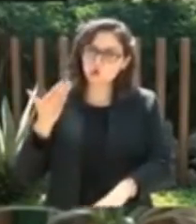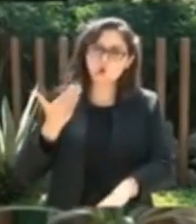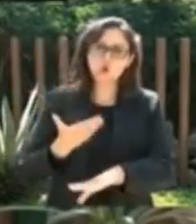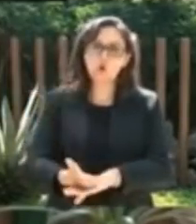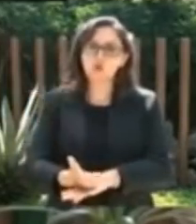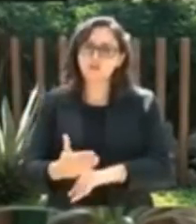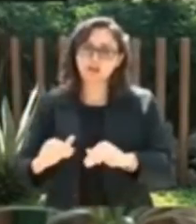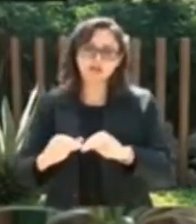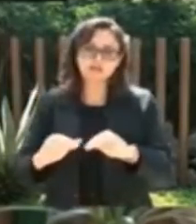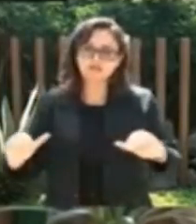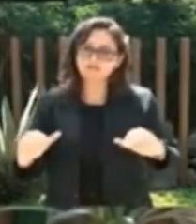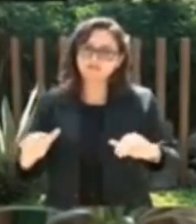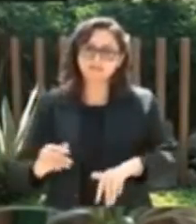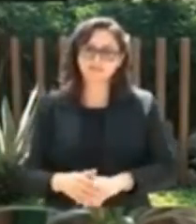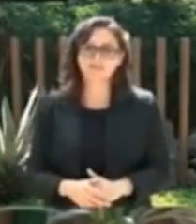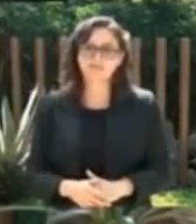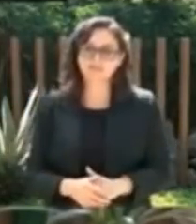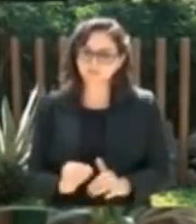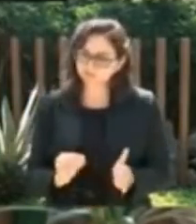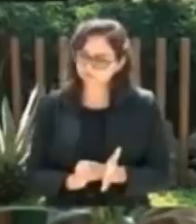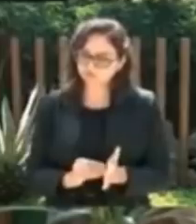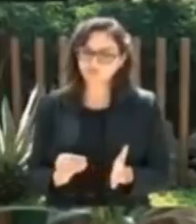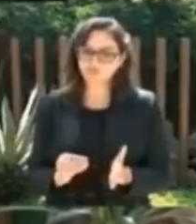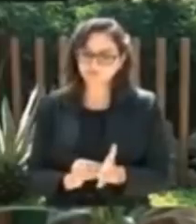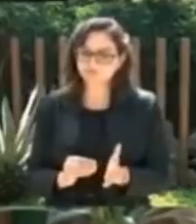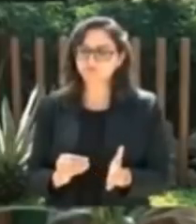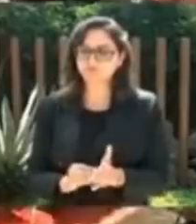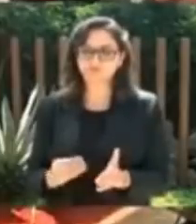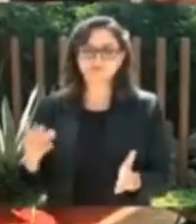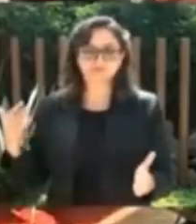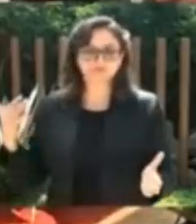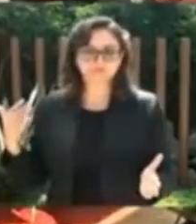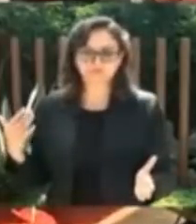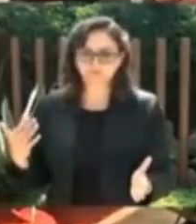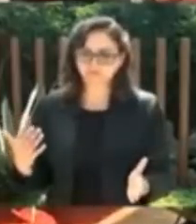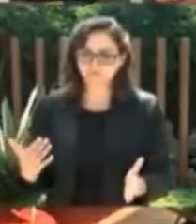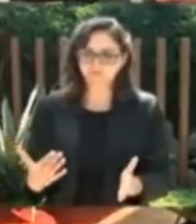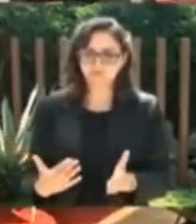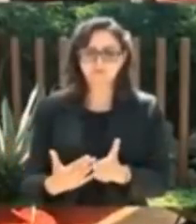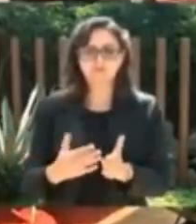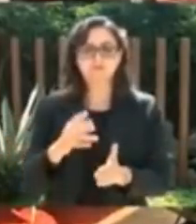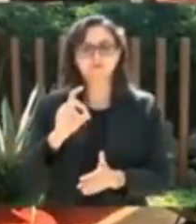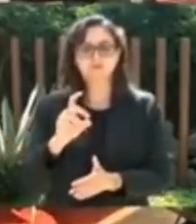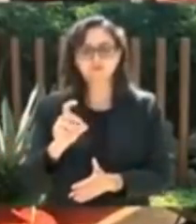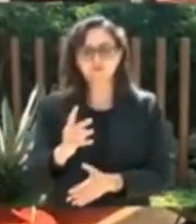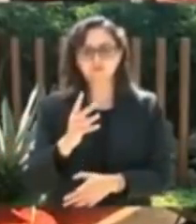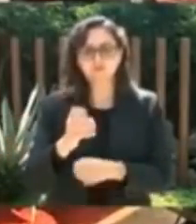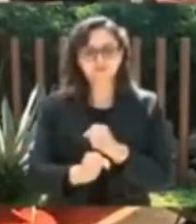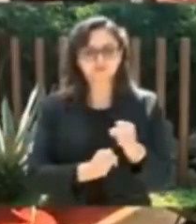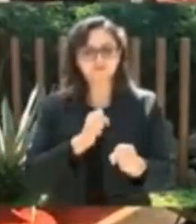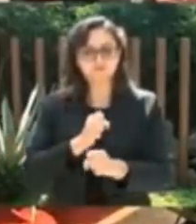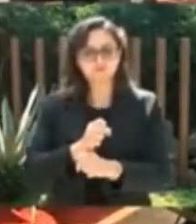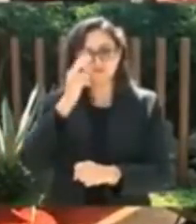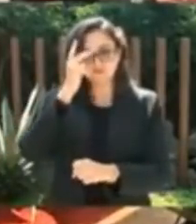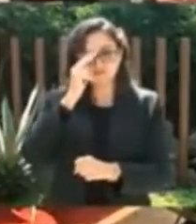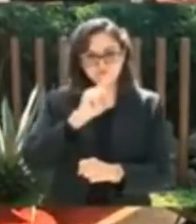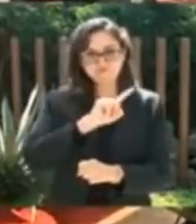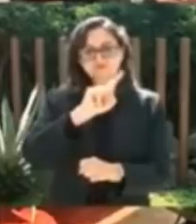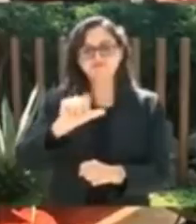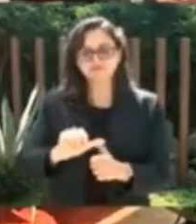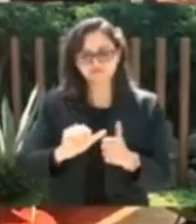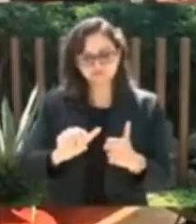antidemocráticas que prevalecieron durante los 34 años de dominio de Porfirio